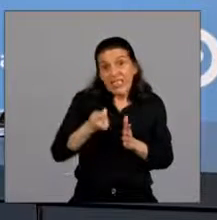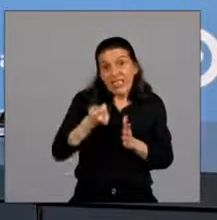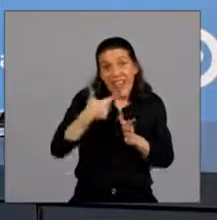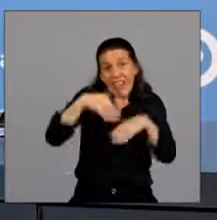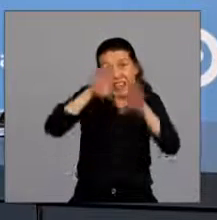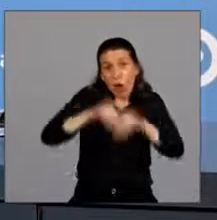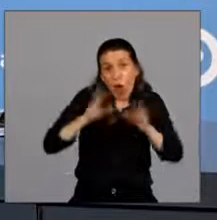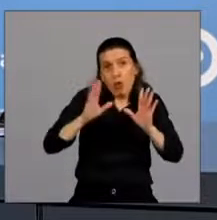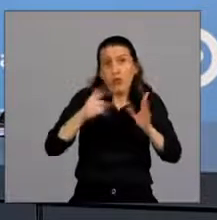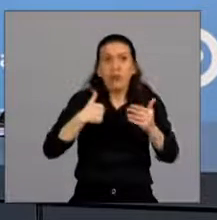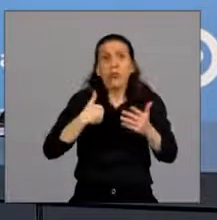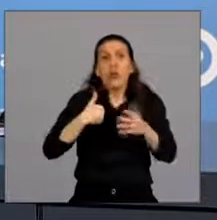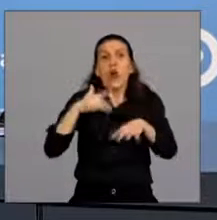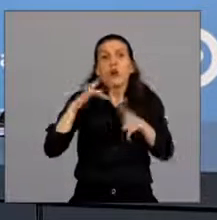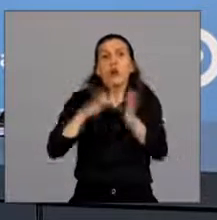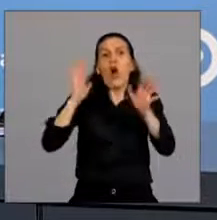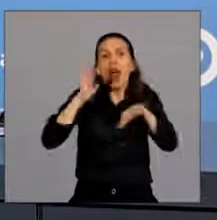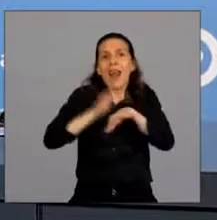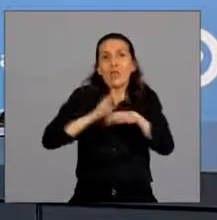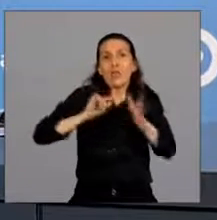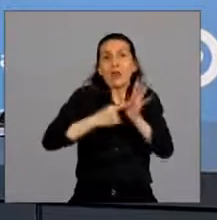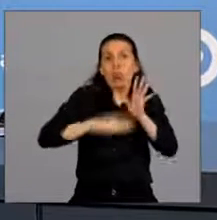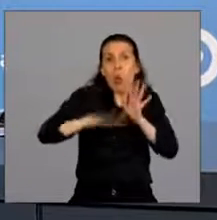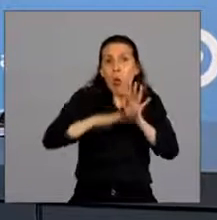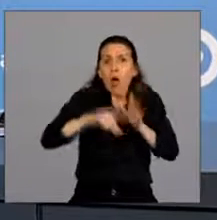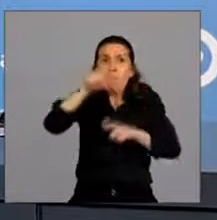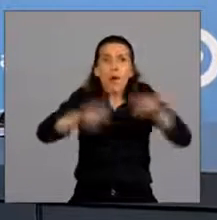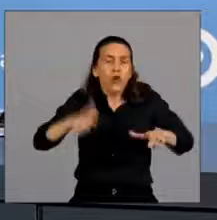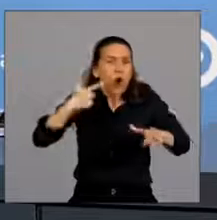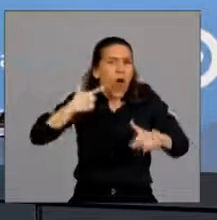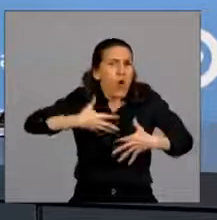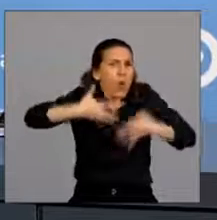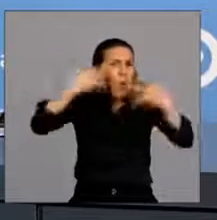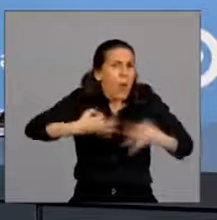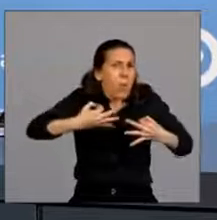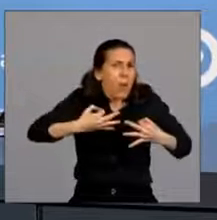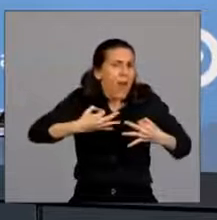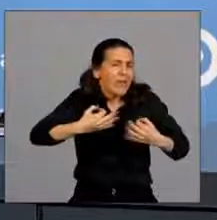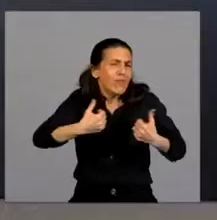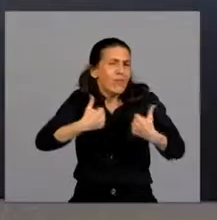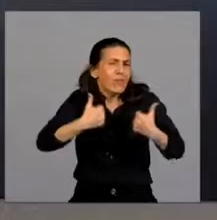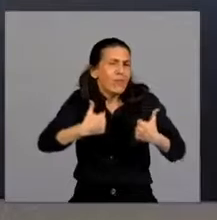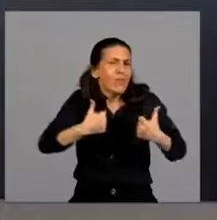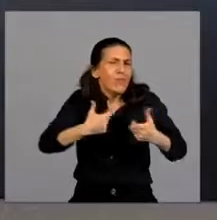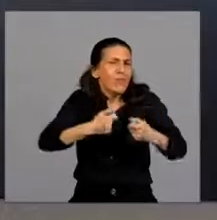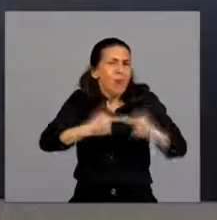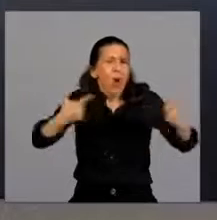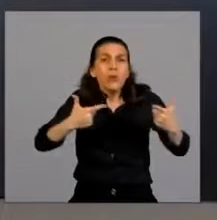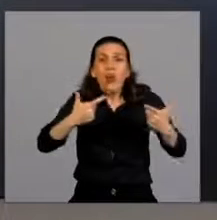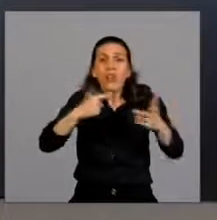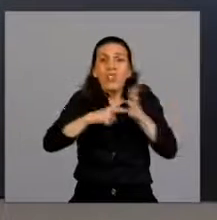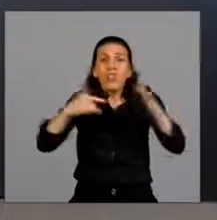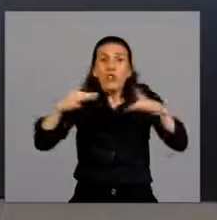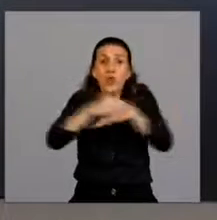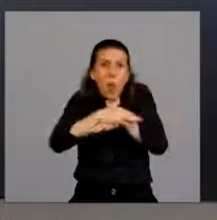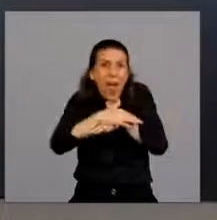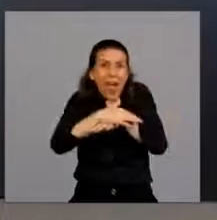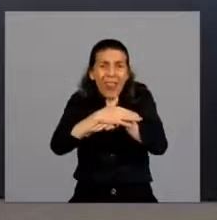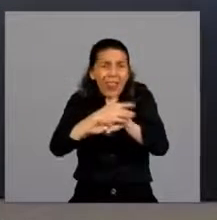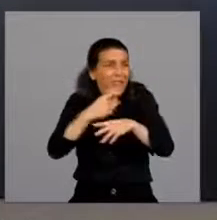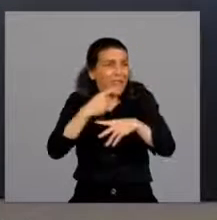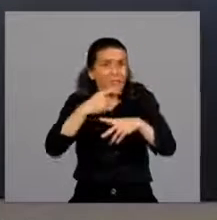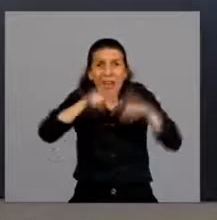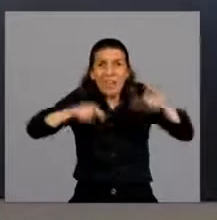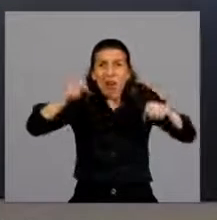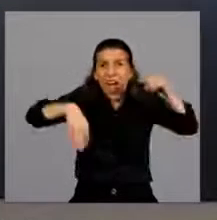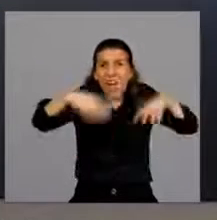compete en la ciudad, la verdad es que el nivel de cumplimiento de la gente es muy alto. No se ve en la ciudad una persona sin el tapaboca,